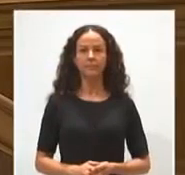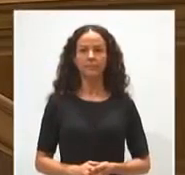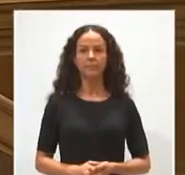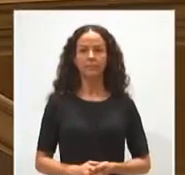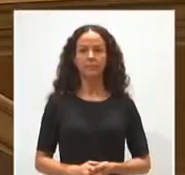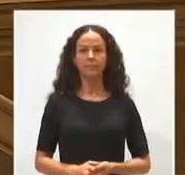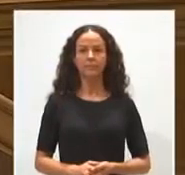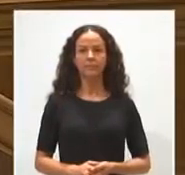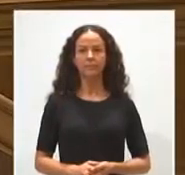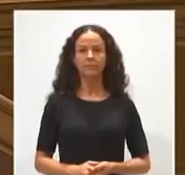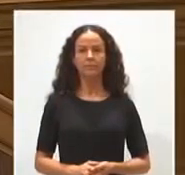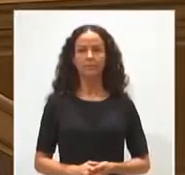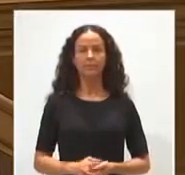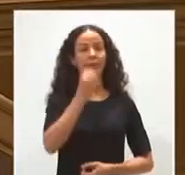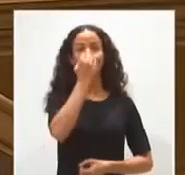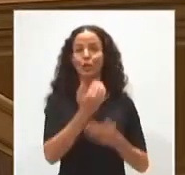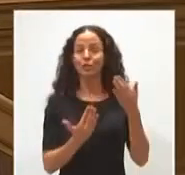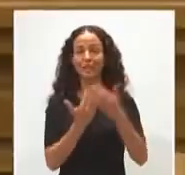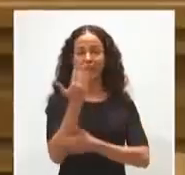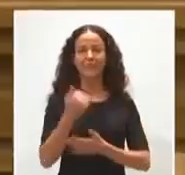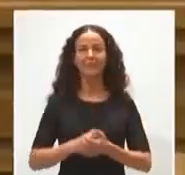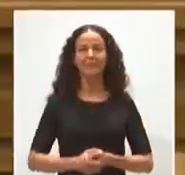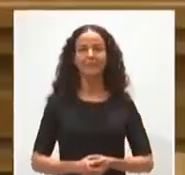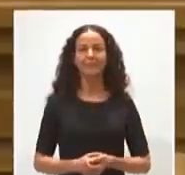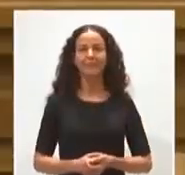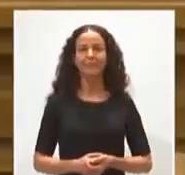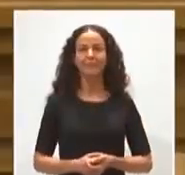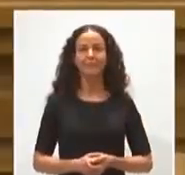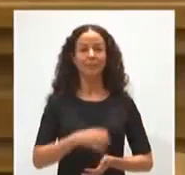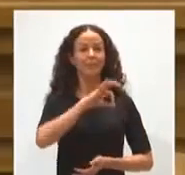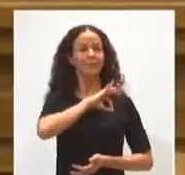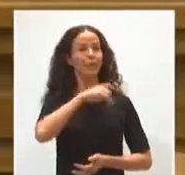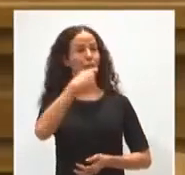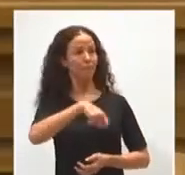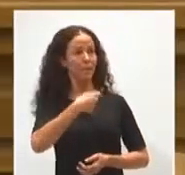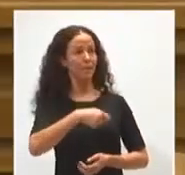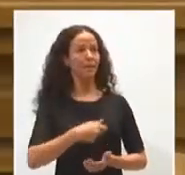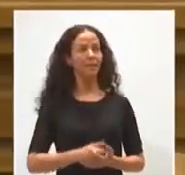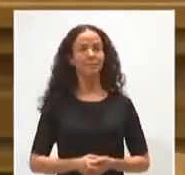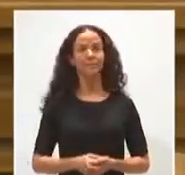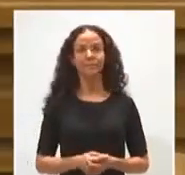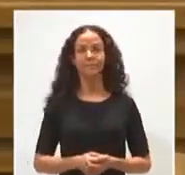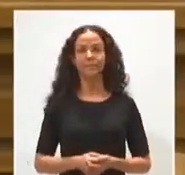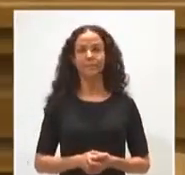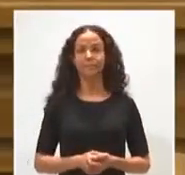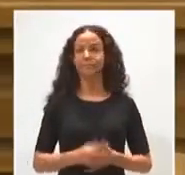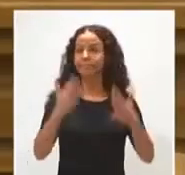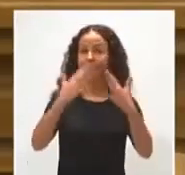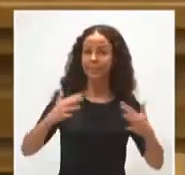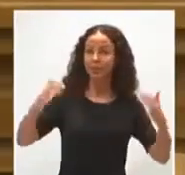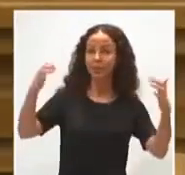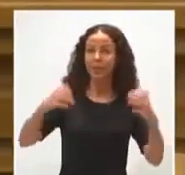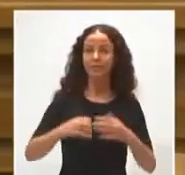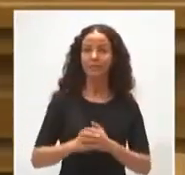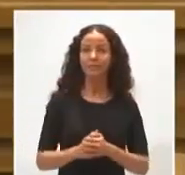muy buenas muy buenos días señor presidente señorías a los